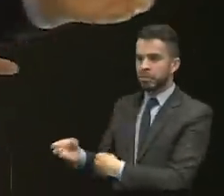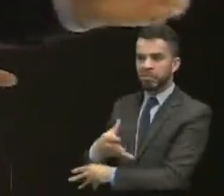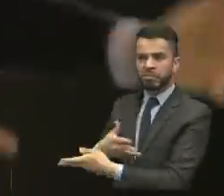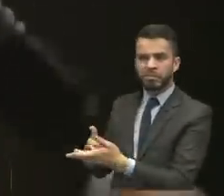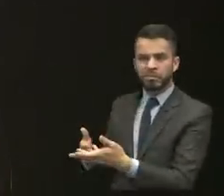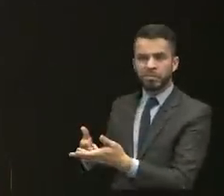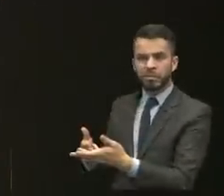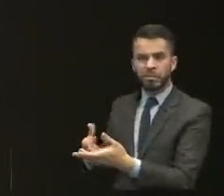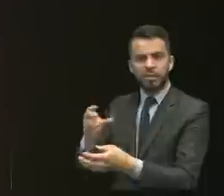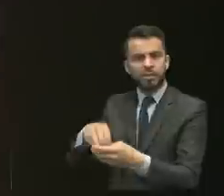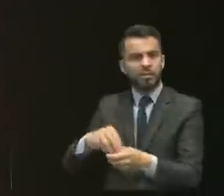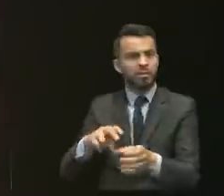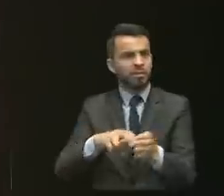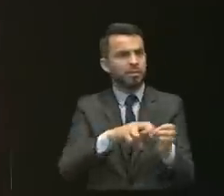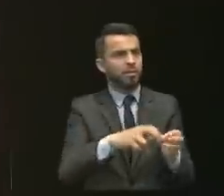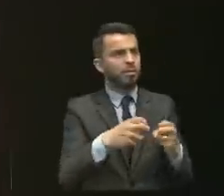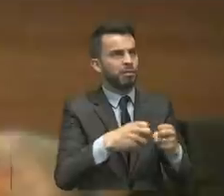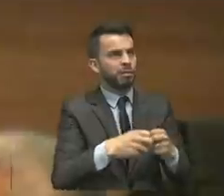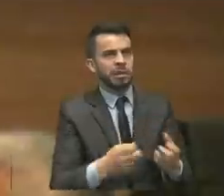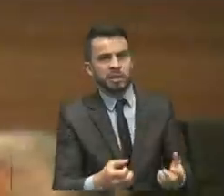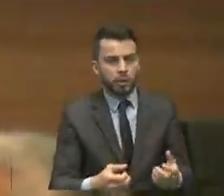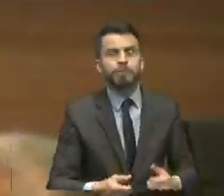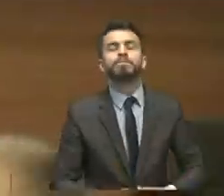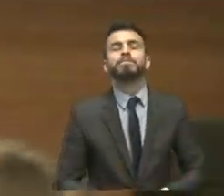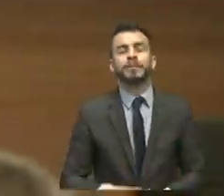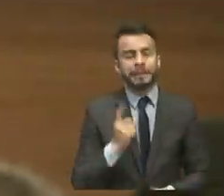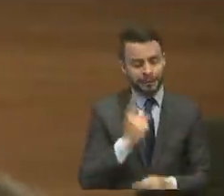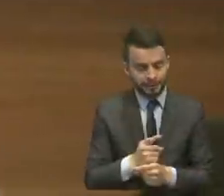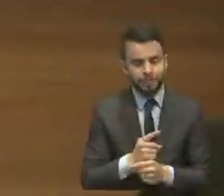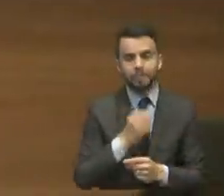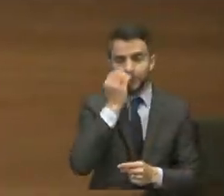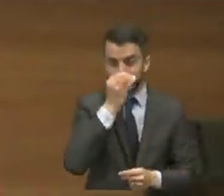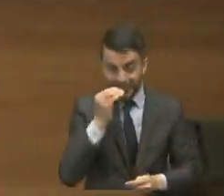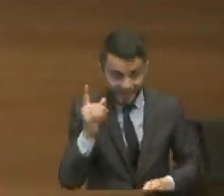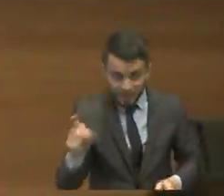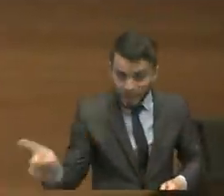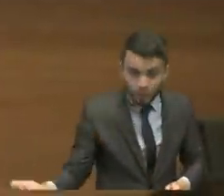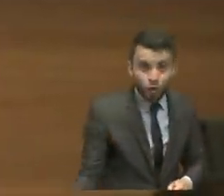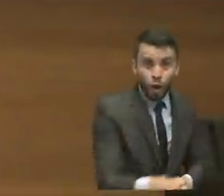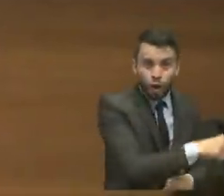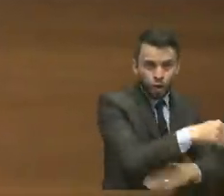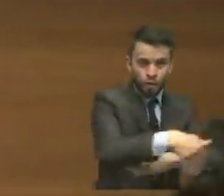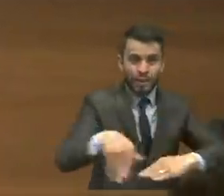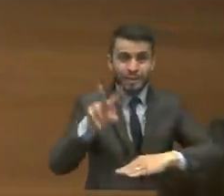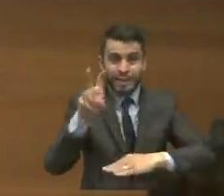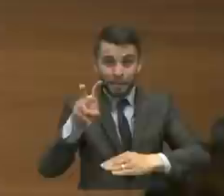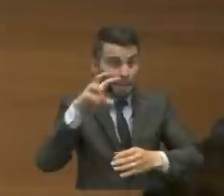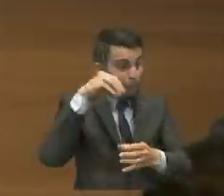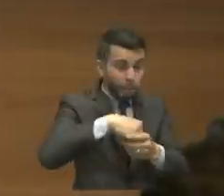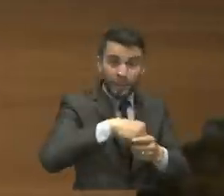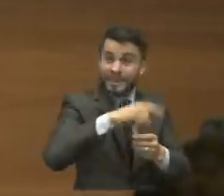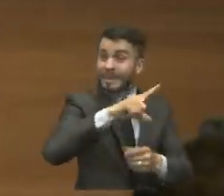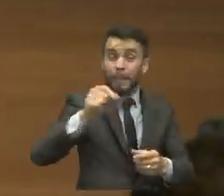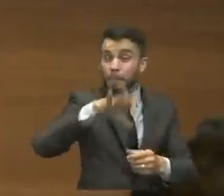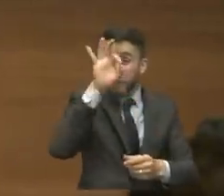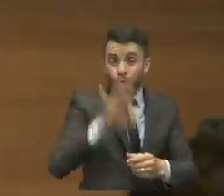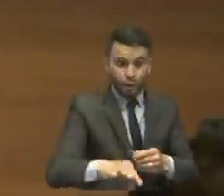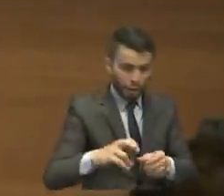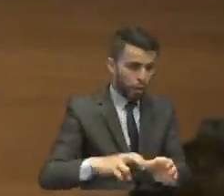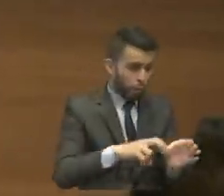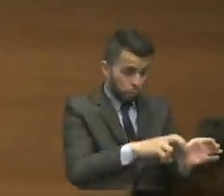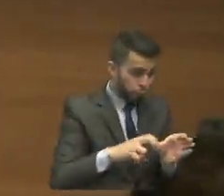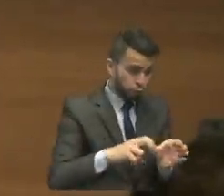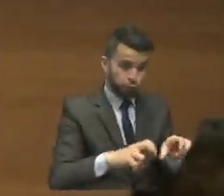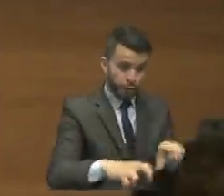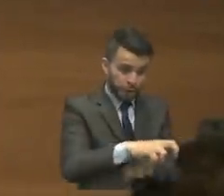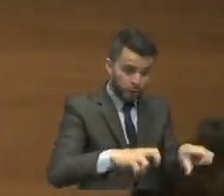transporte en este corredor? Sin duda, todo el transporte público del corredor será limpio, todo el transporte público del corredor